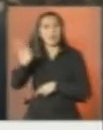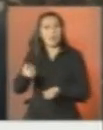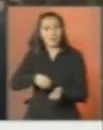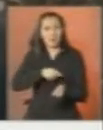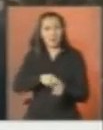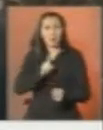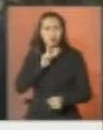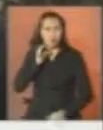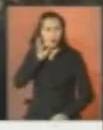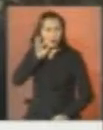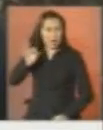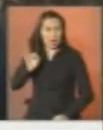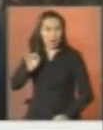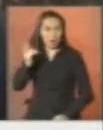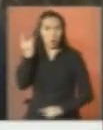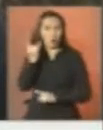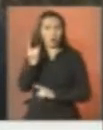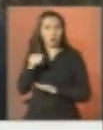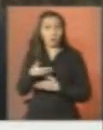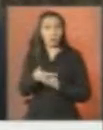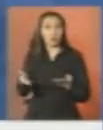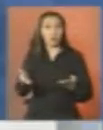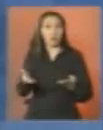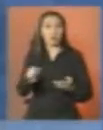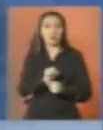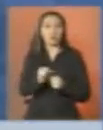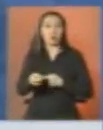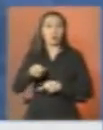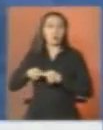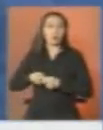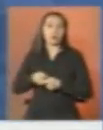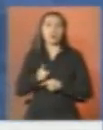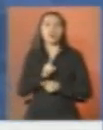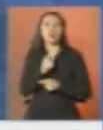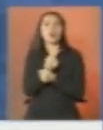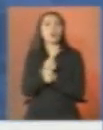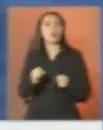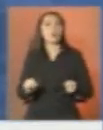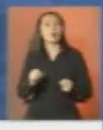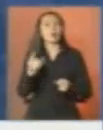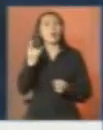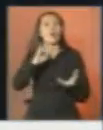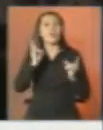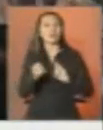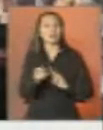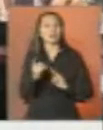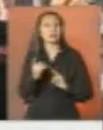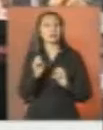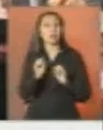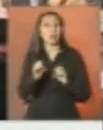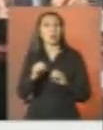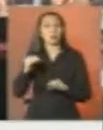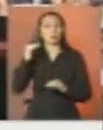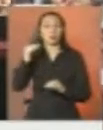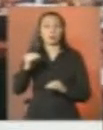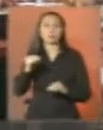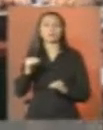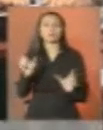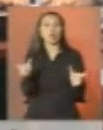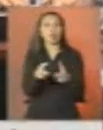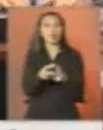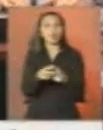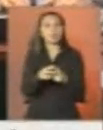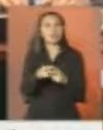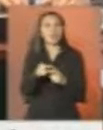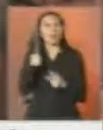más ricas la universidad vaya a ser una medida que no sea regresiva. No es renunciable la gratuidad universal en materia de educación superior. En el CRUT piden que las instituciones